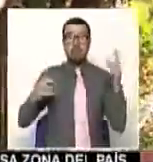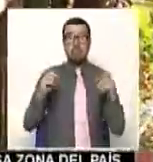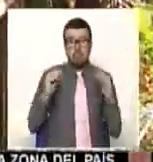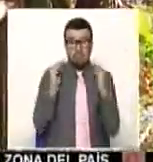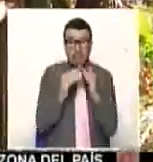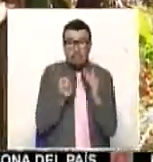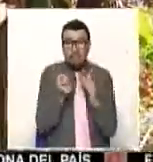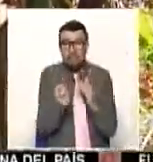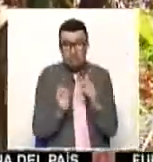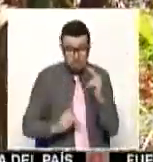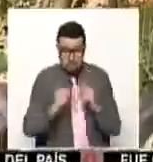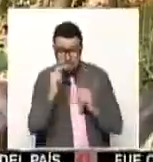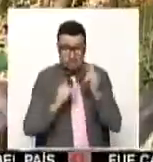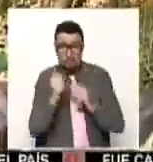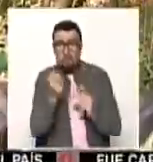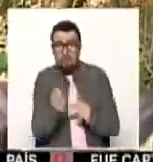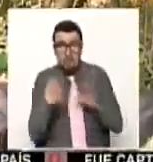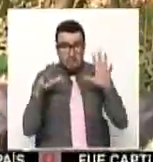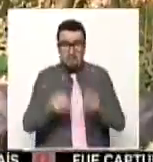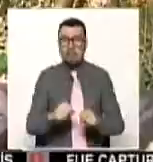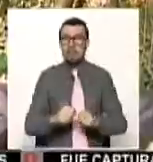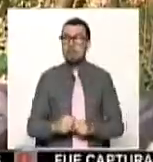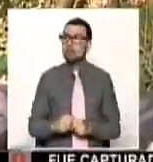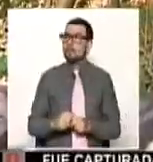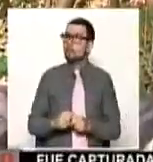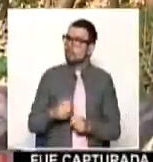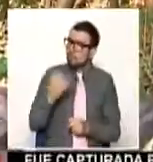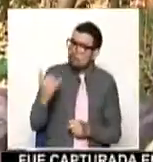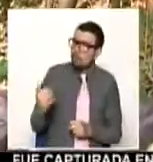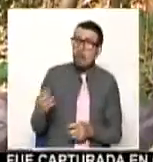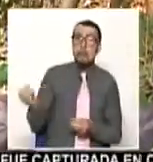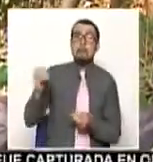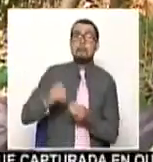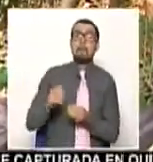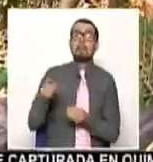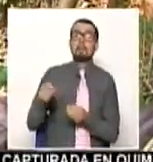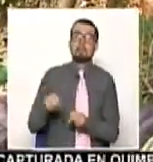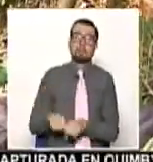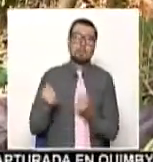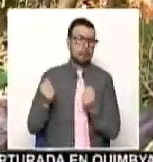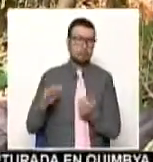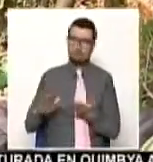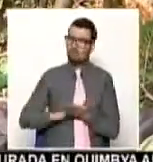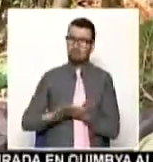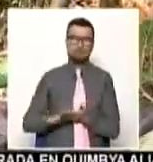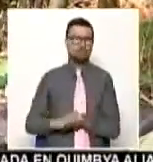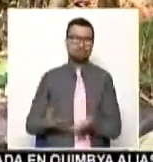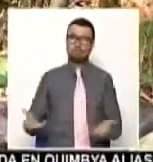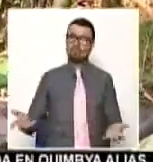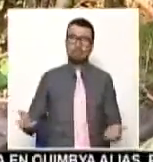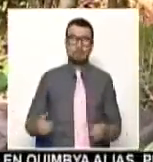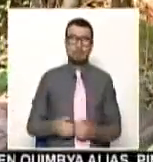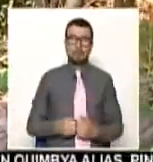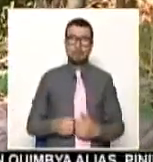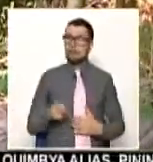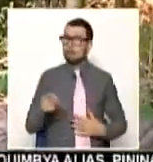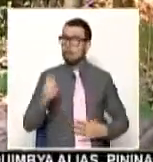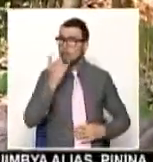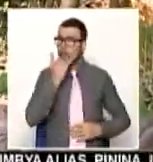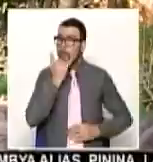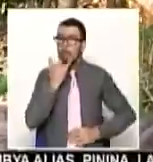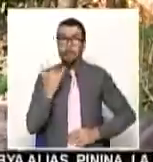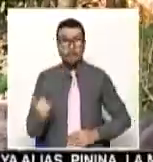invasiones en el sector. Nos pasamos a este daño tan grande que es incalculable. Realmente